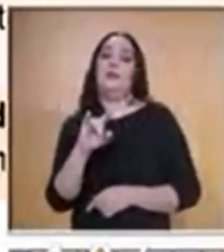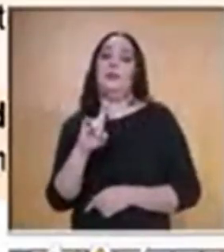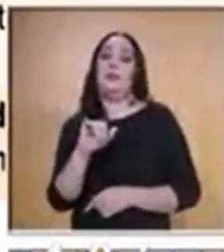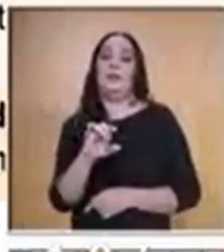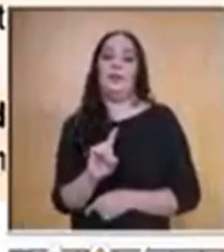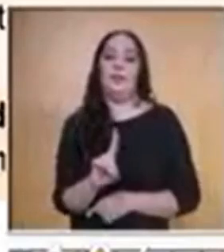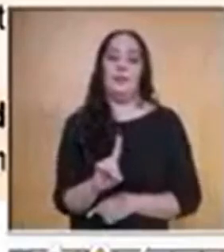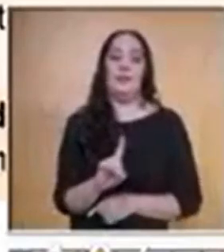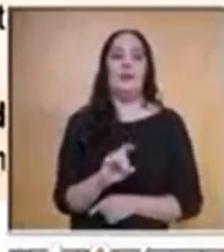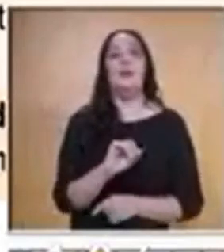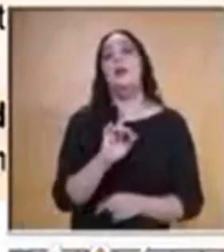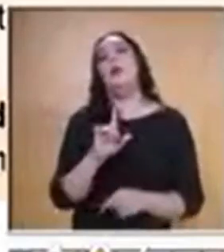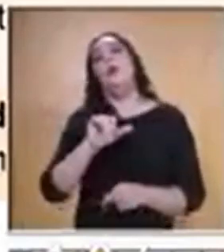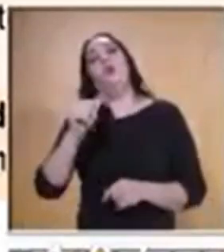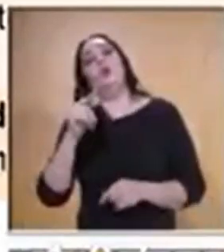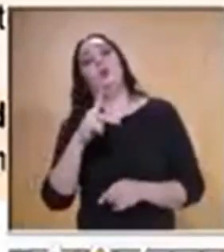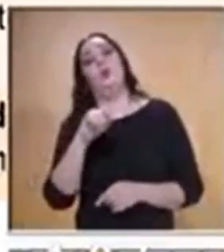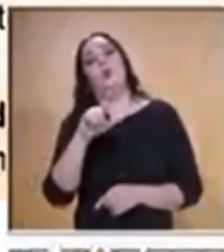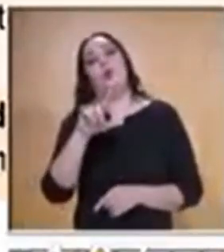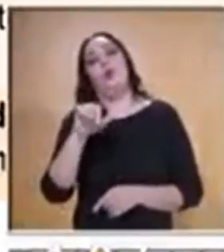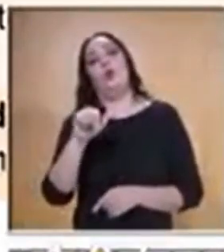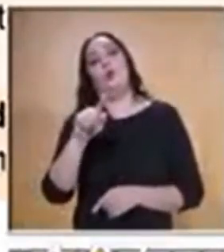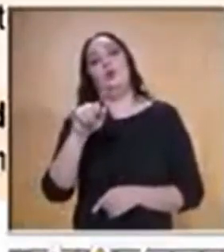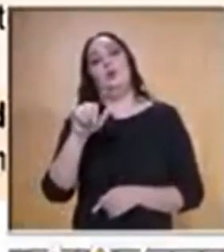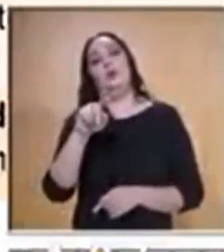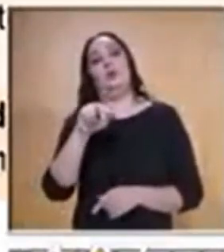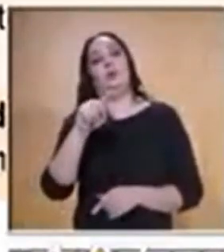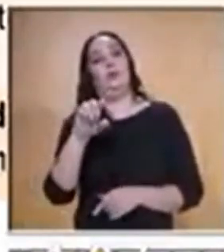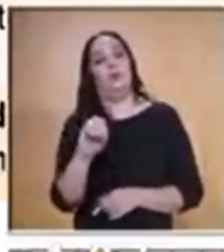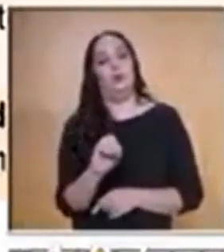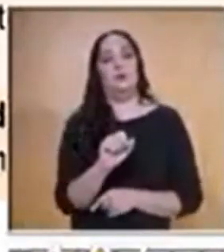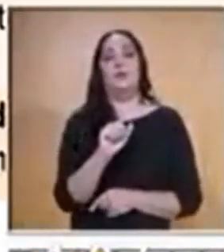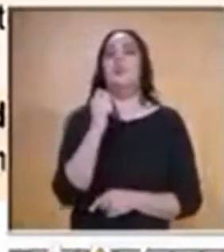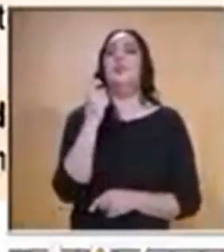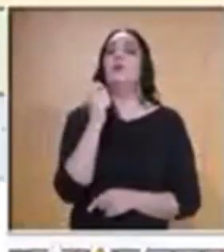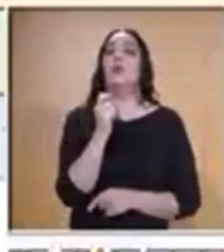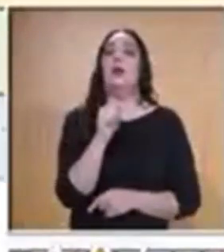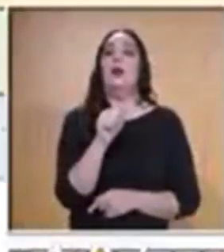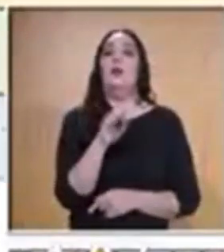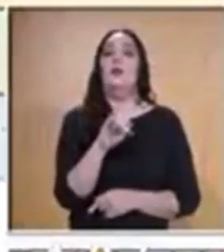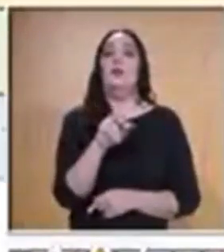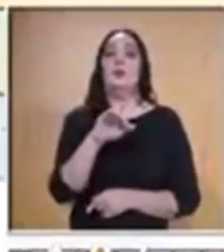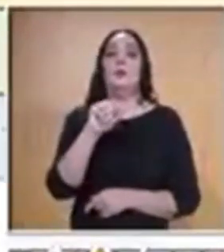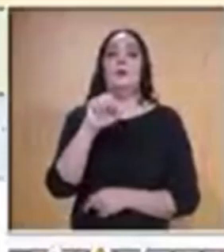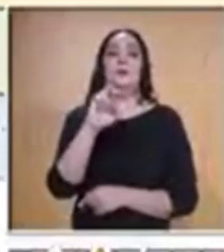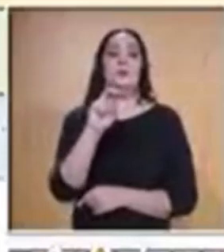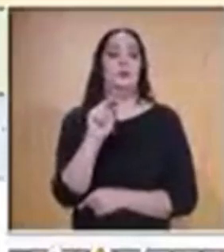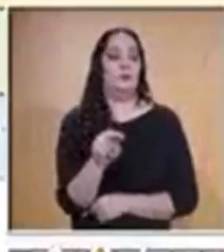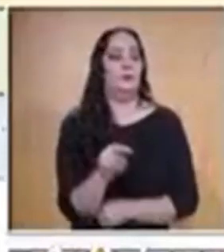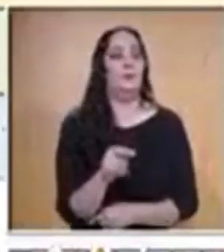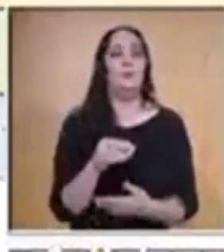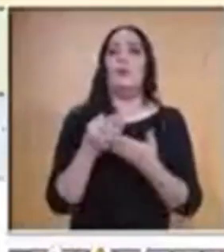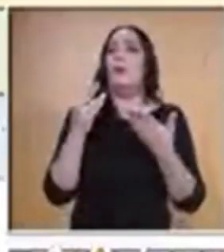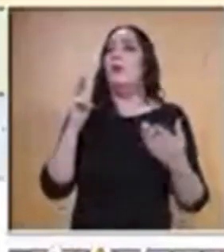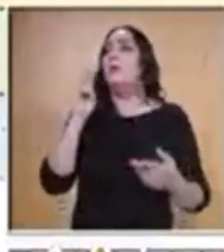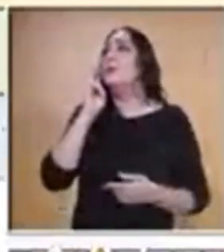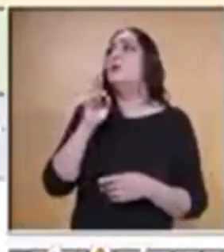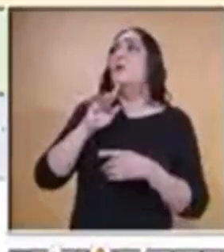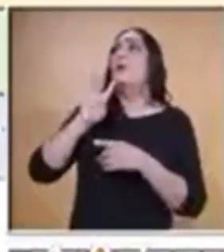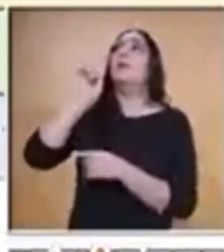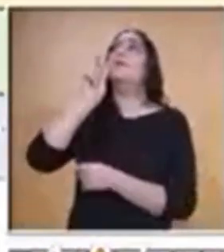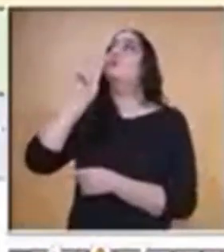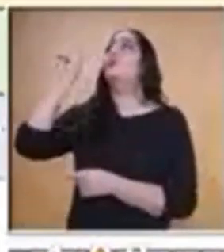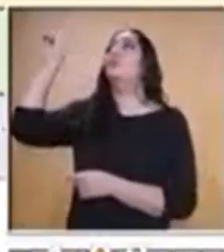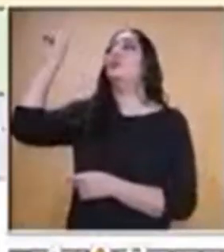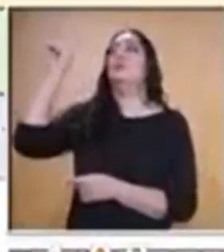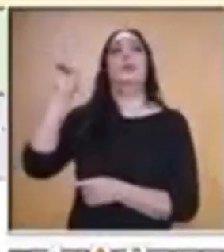adverbios, tenemos diferentes tipos de adverbios dependiendo de su propósito. Vamos a ver la siguiente tabla y para los que nos escuchan en radio